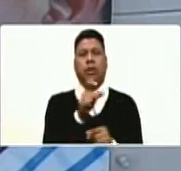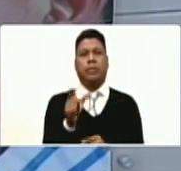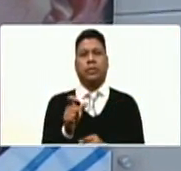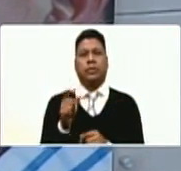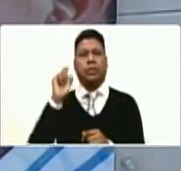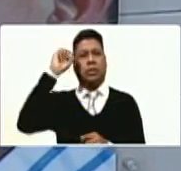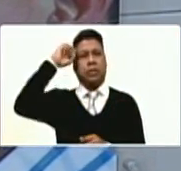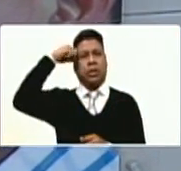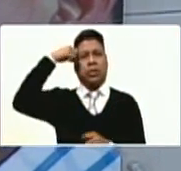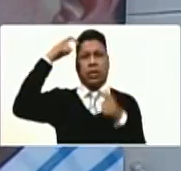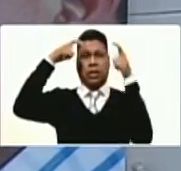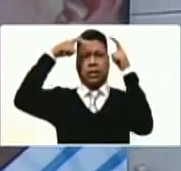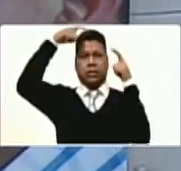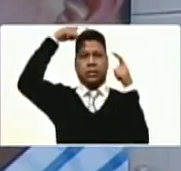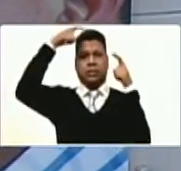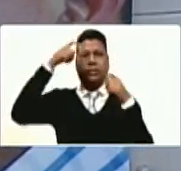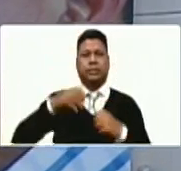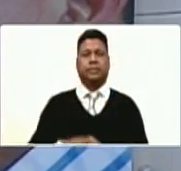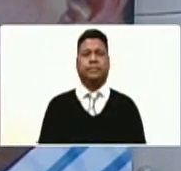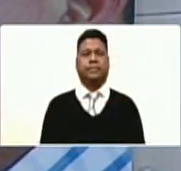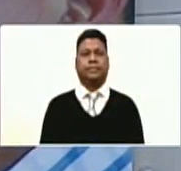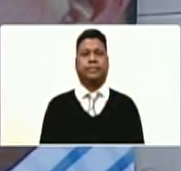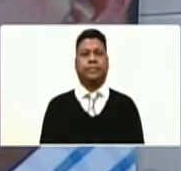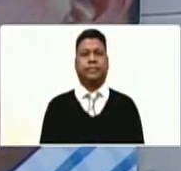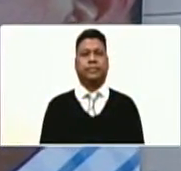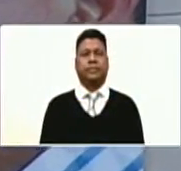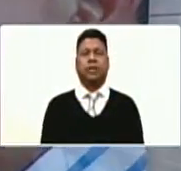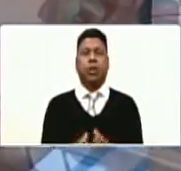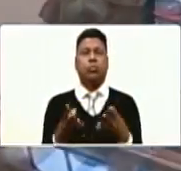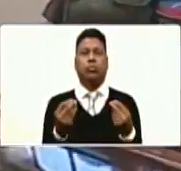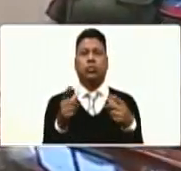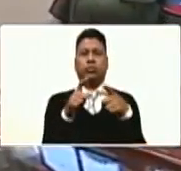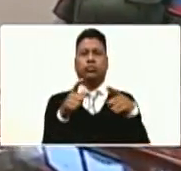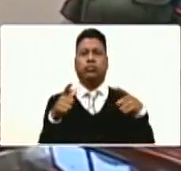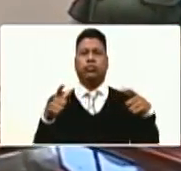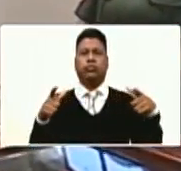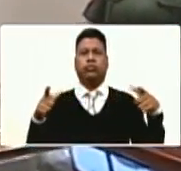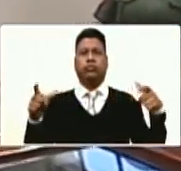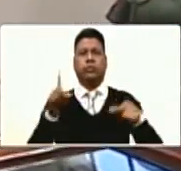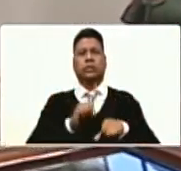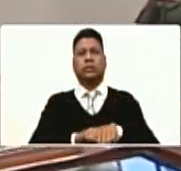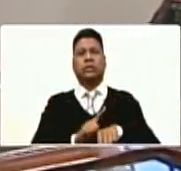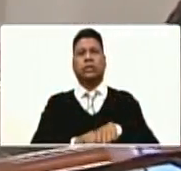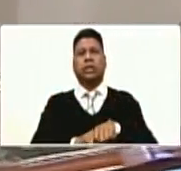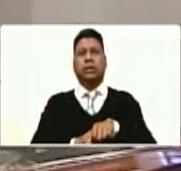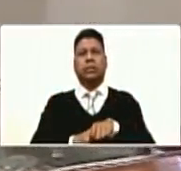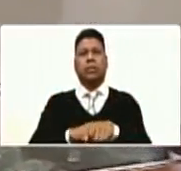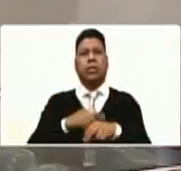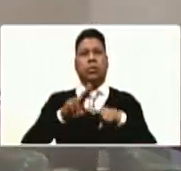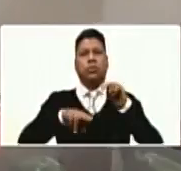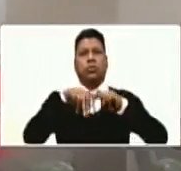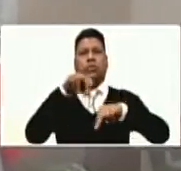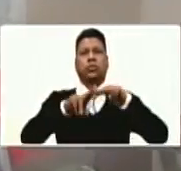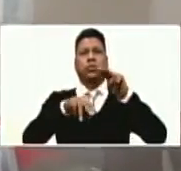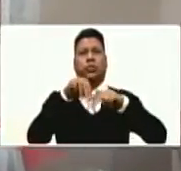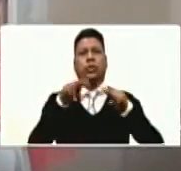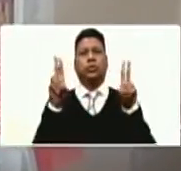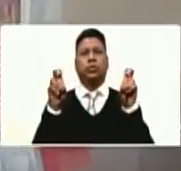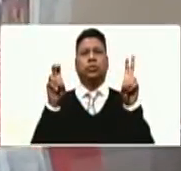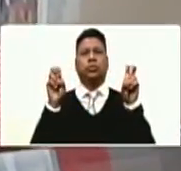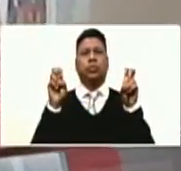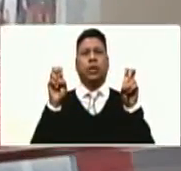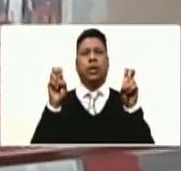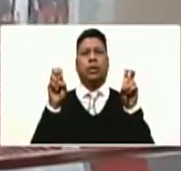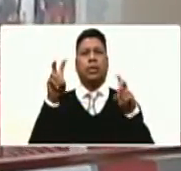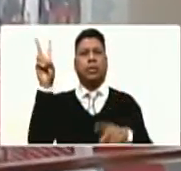que acrecentarse con el tiempo en lo que fueron sus virtudes y la visión de construir un nuevo país que fuera